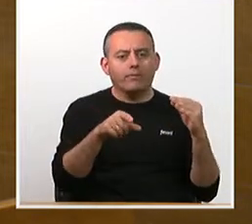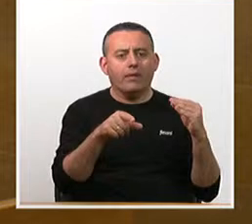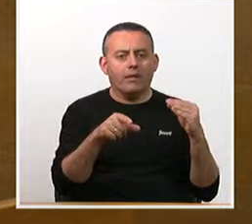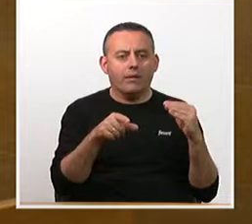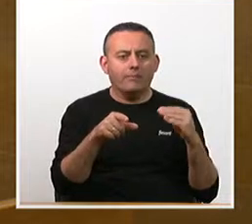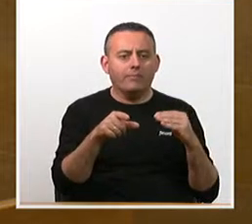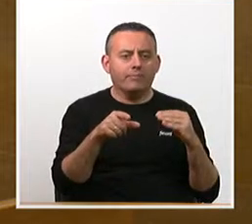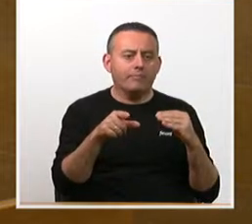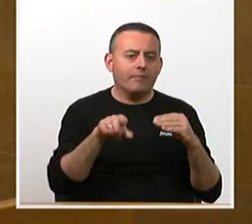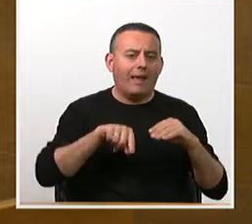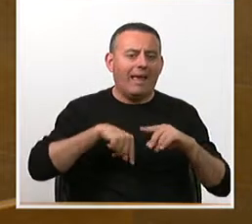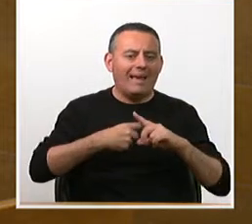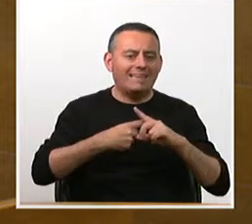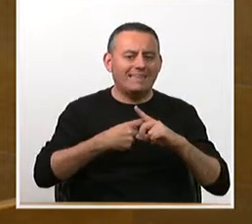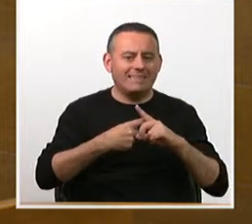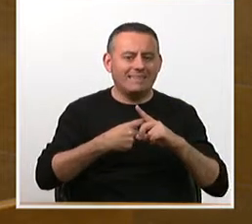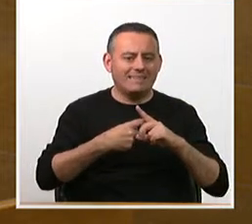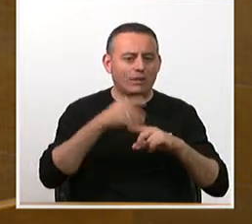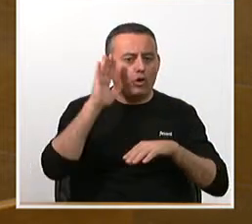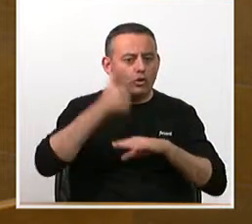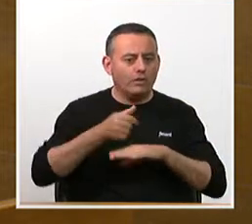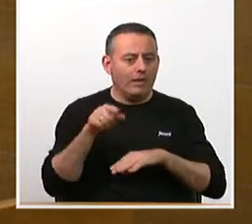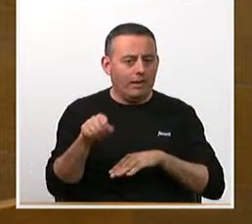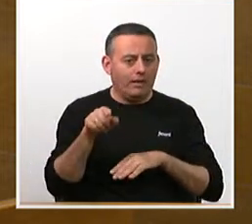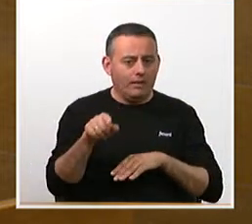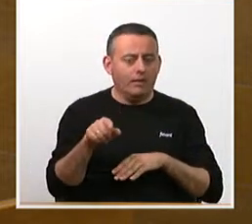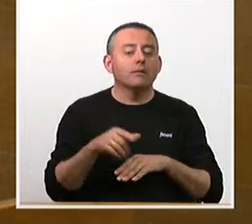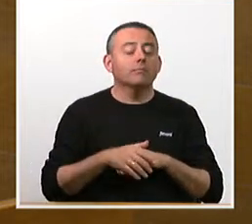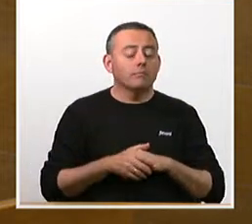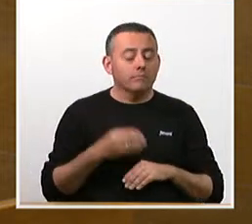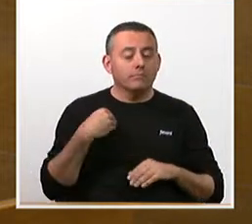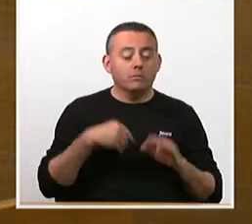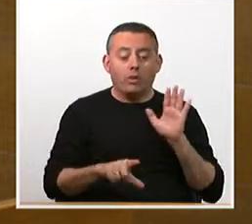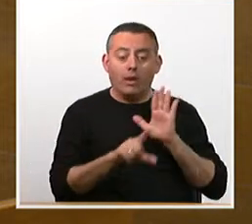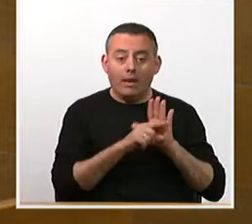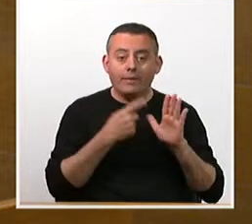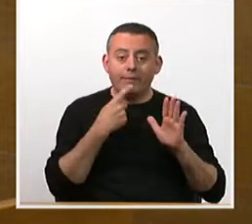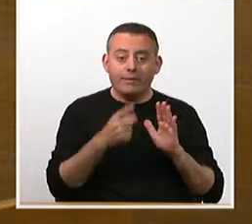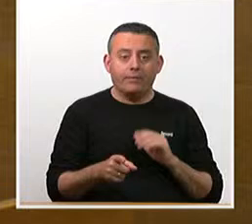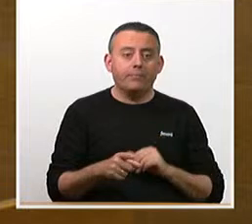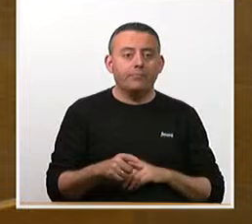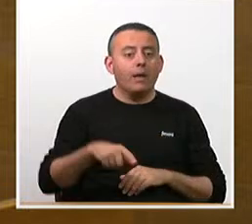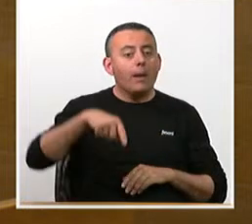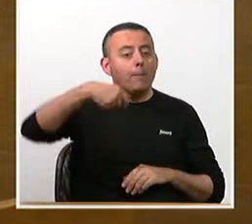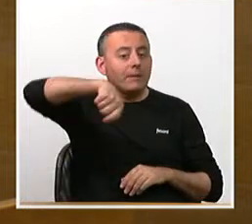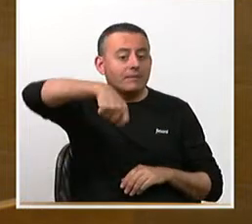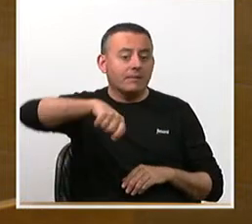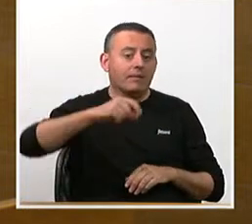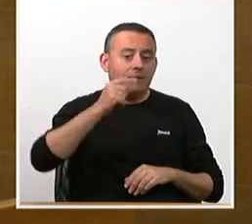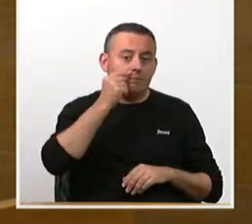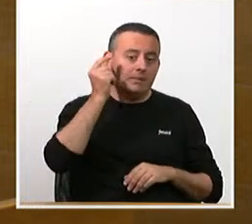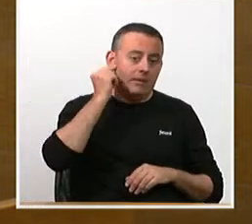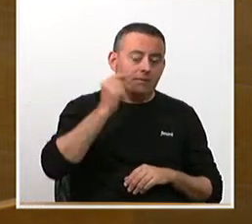cu 14 de la presidencia presid laid del cons soci